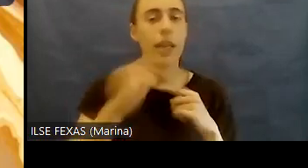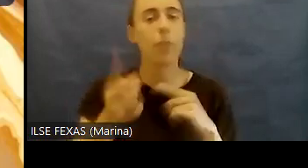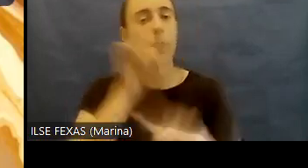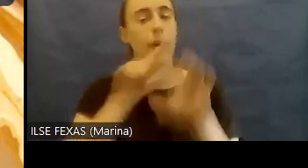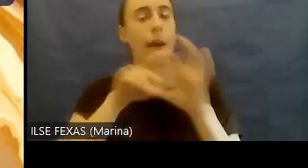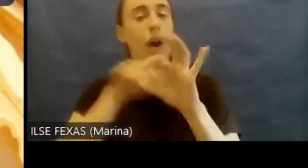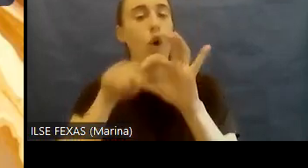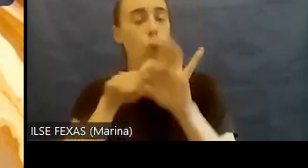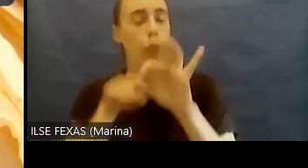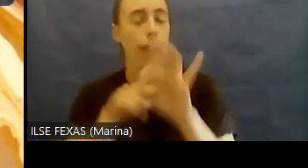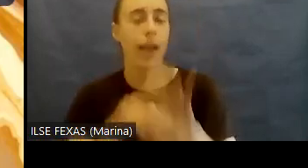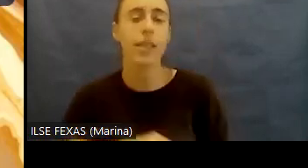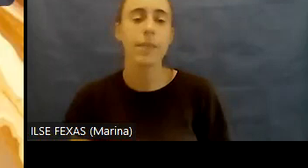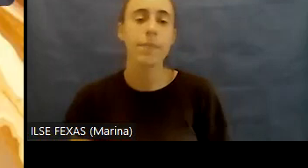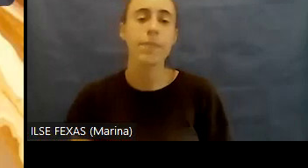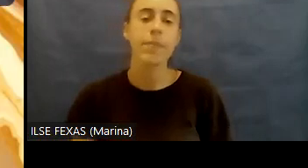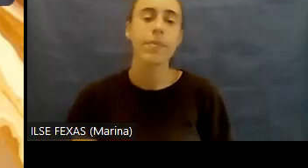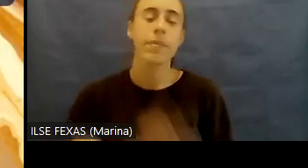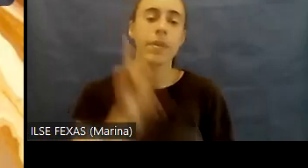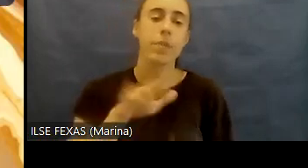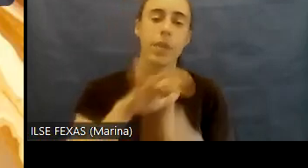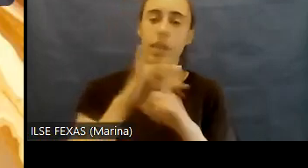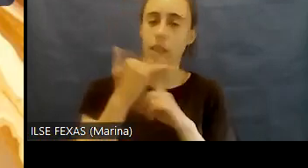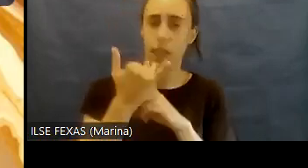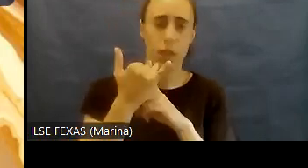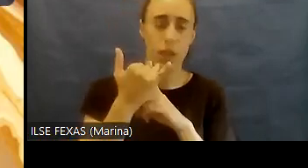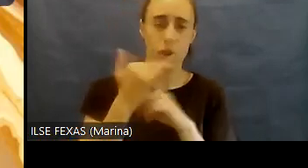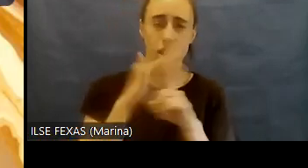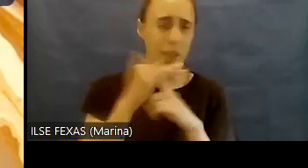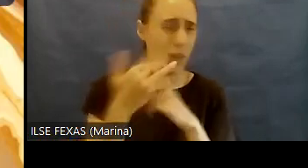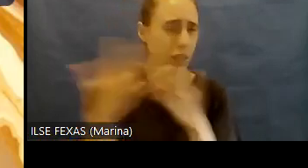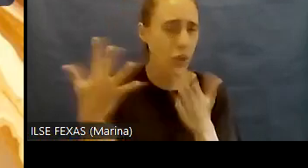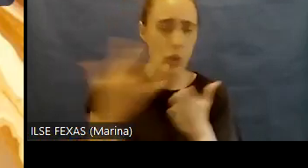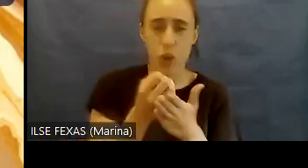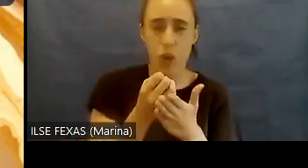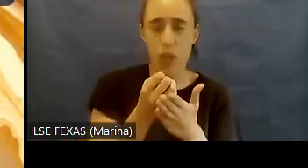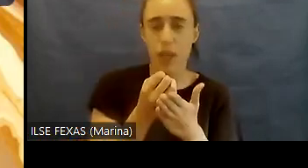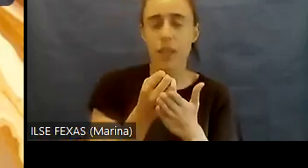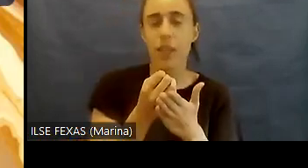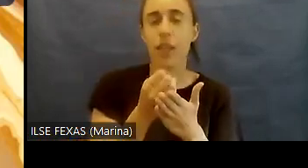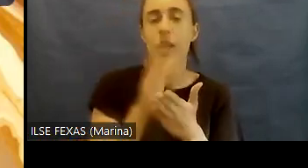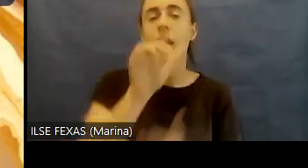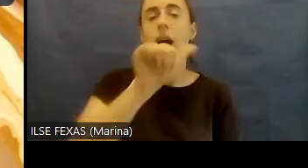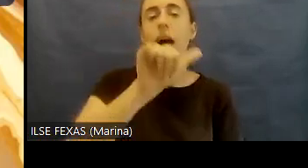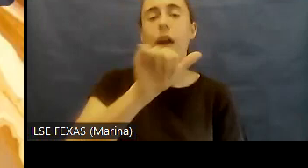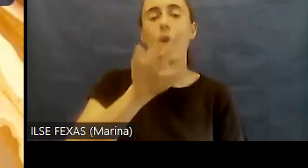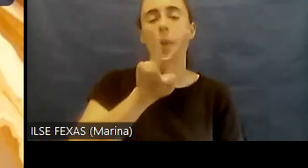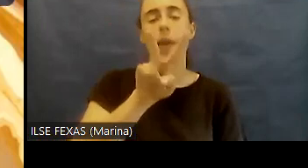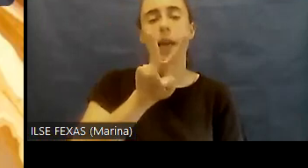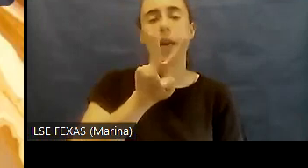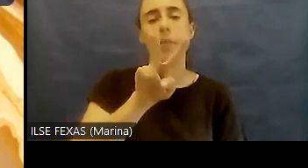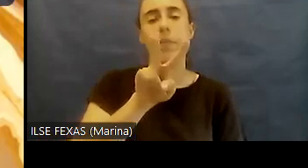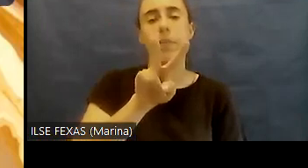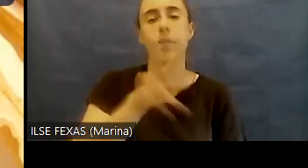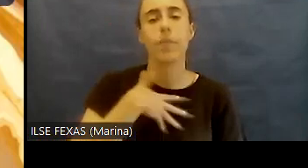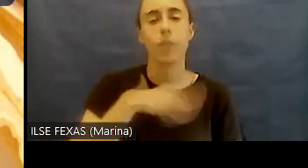Y en todos estos casos, sea el daño motivado por lo que sea, el gel de aloe vera puede